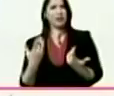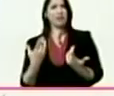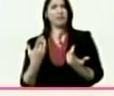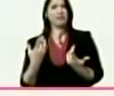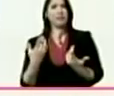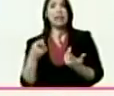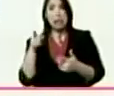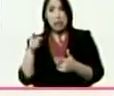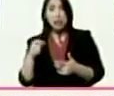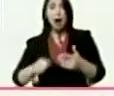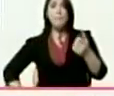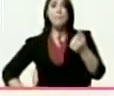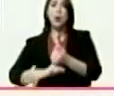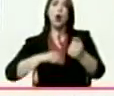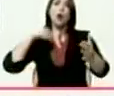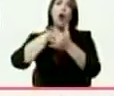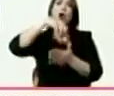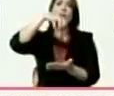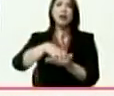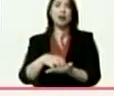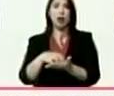golpe de Estado